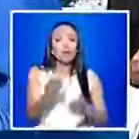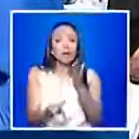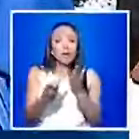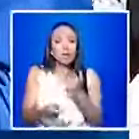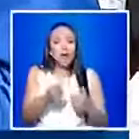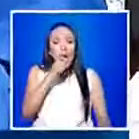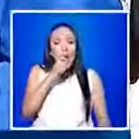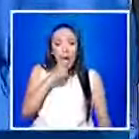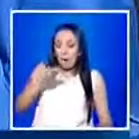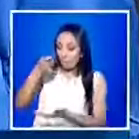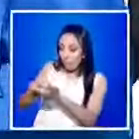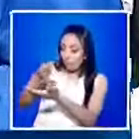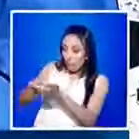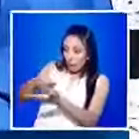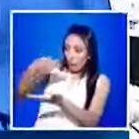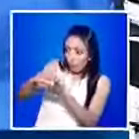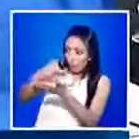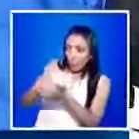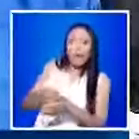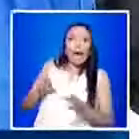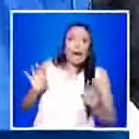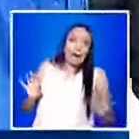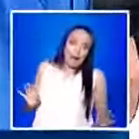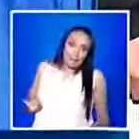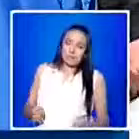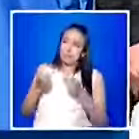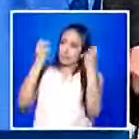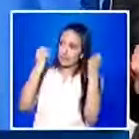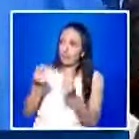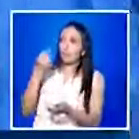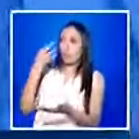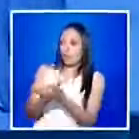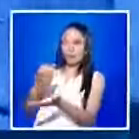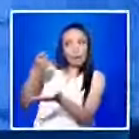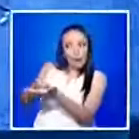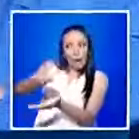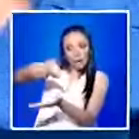para cobrarnos la mensualidad, ahí nos dicen, no,